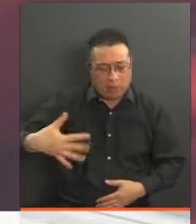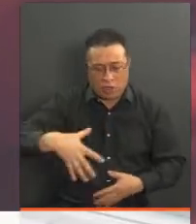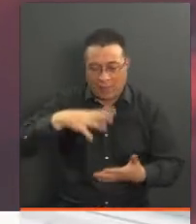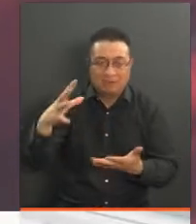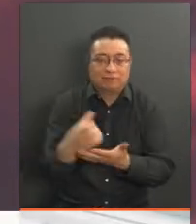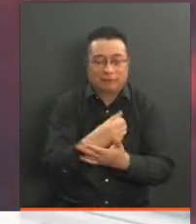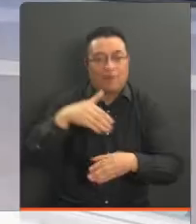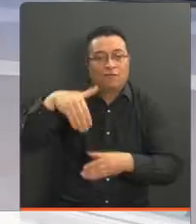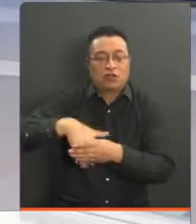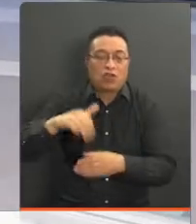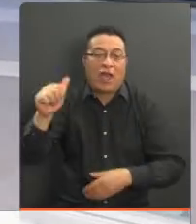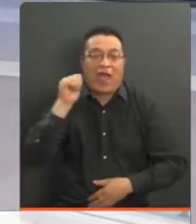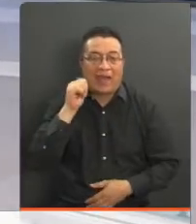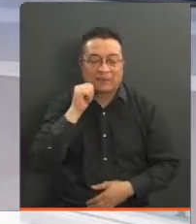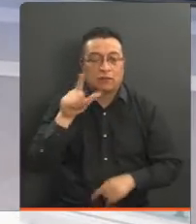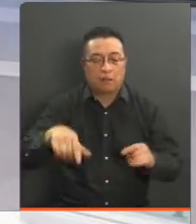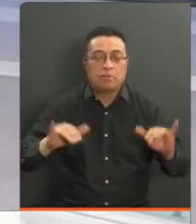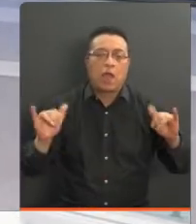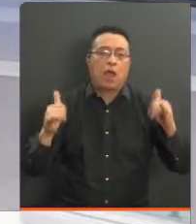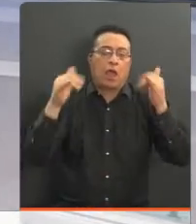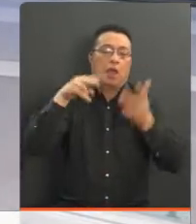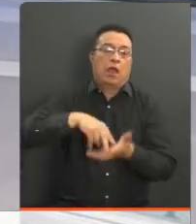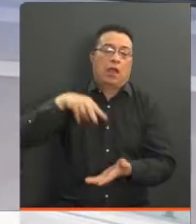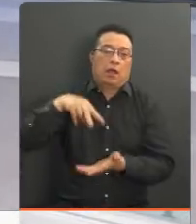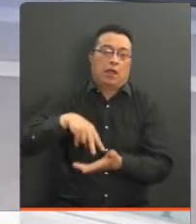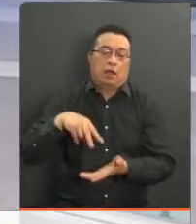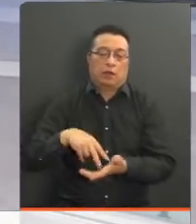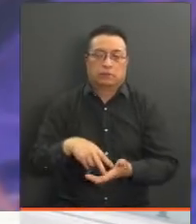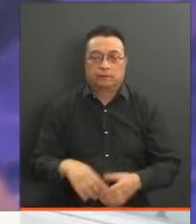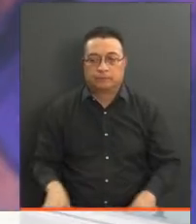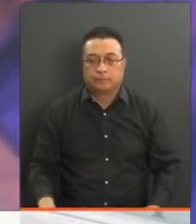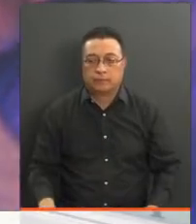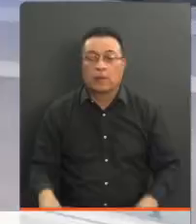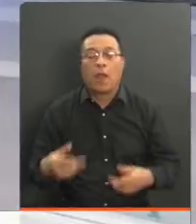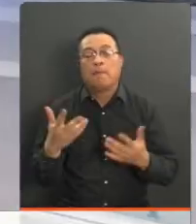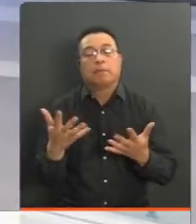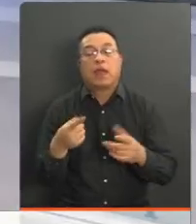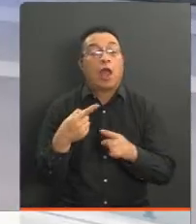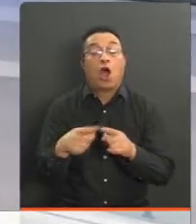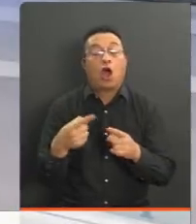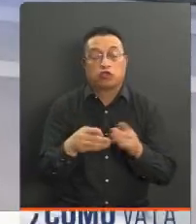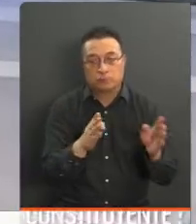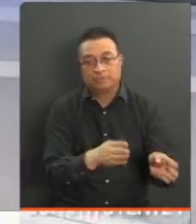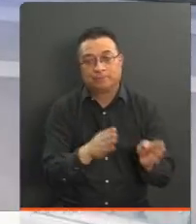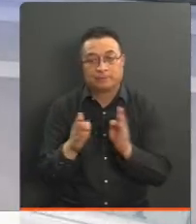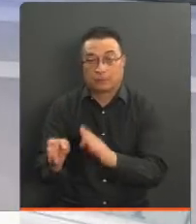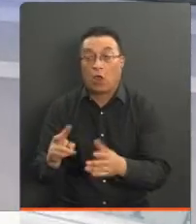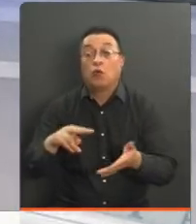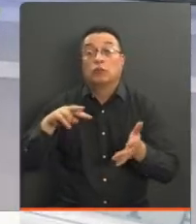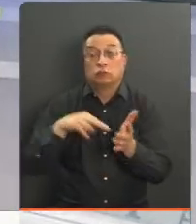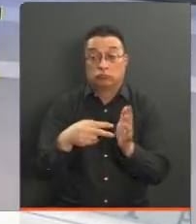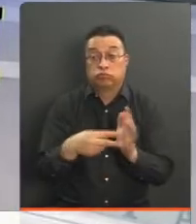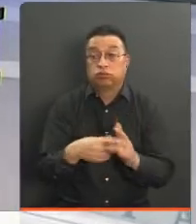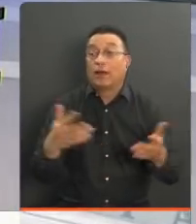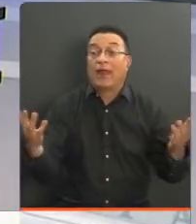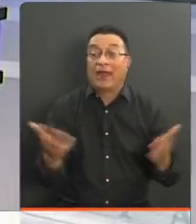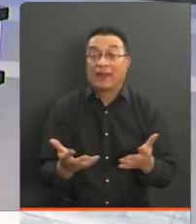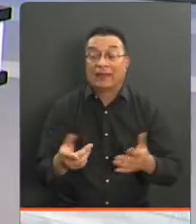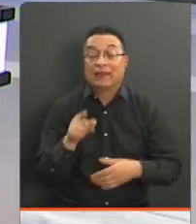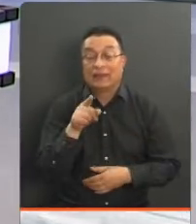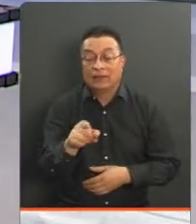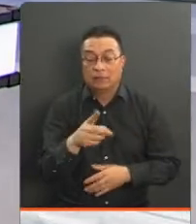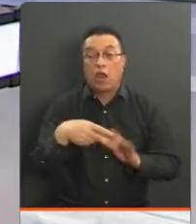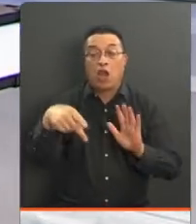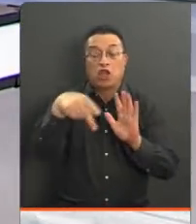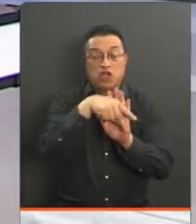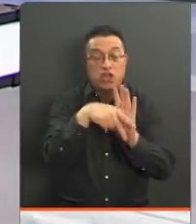votación el día de ayer y por eso se celebró como se celebró. Perfecto. ¿Qué más? Avanzamos con una polémica que tiene que ver con, ¿te acuerdas de las normas,